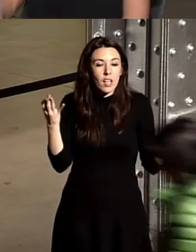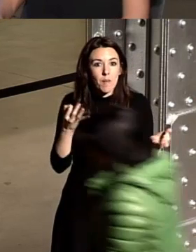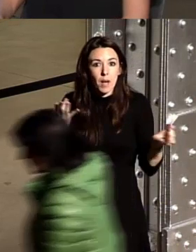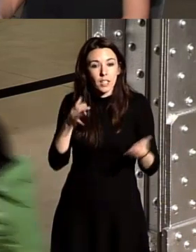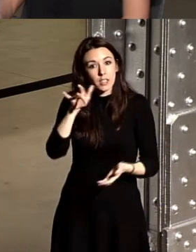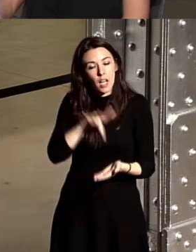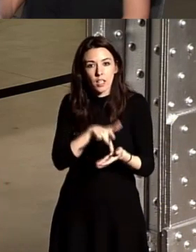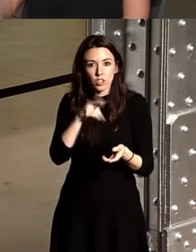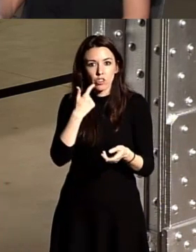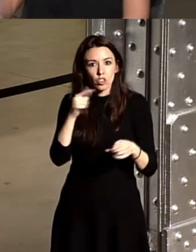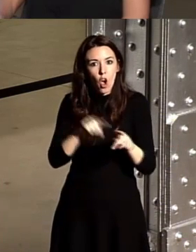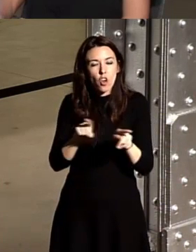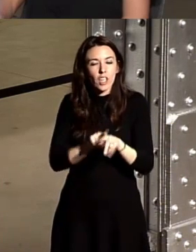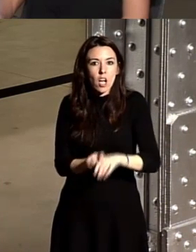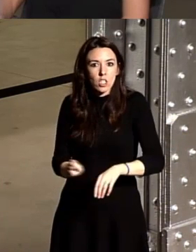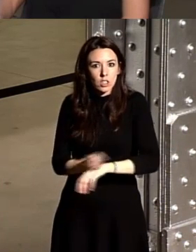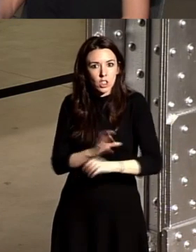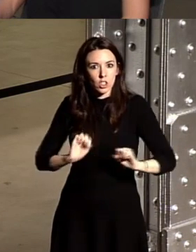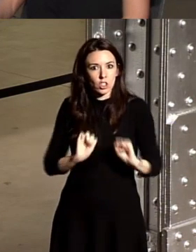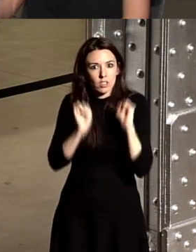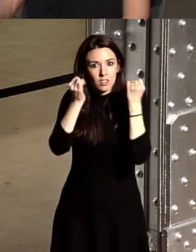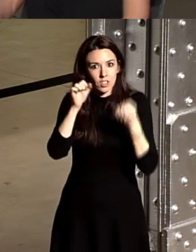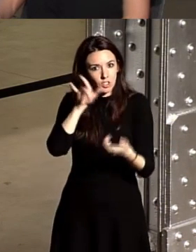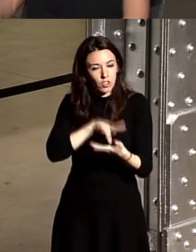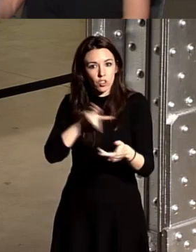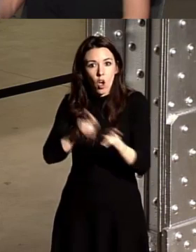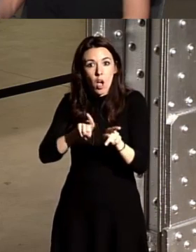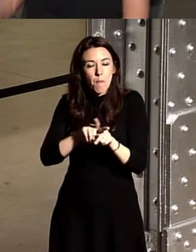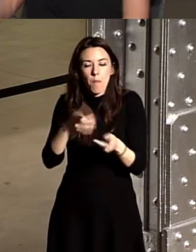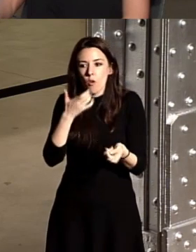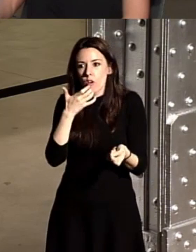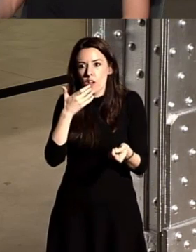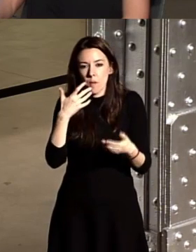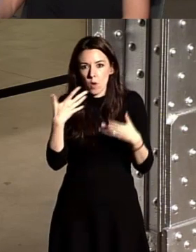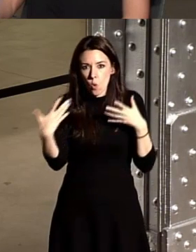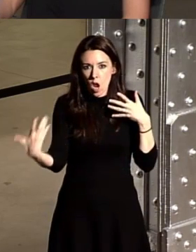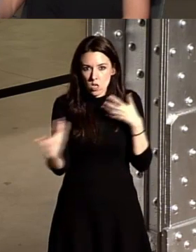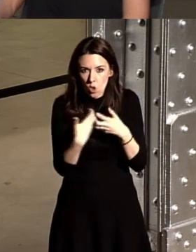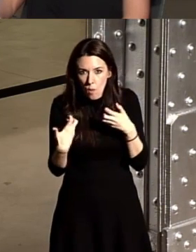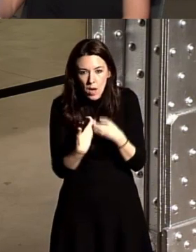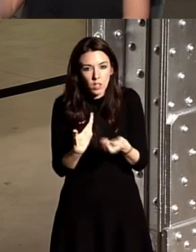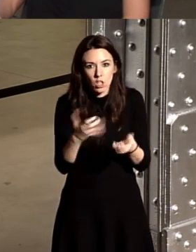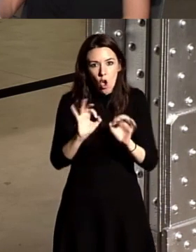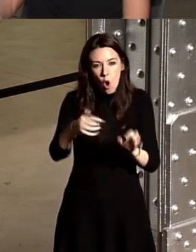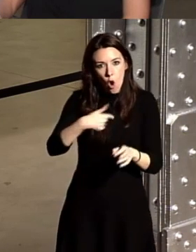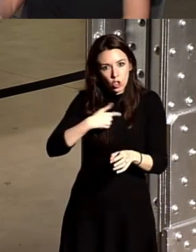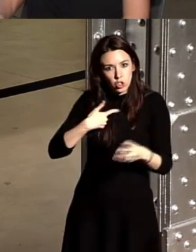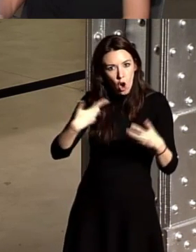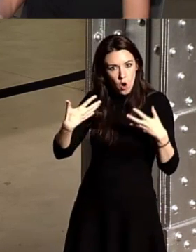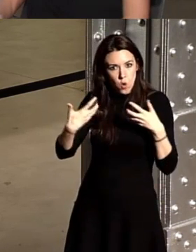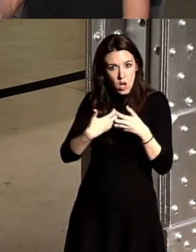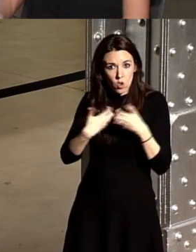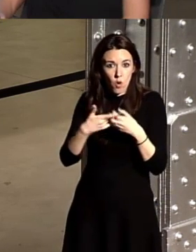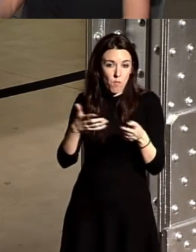la adrenalina sí está cuando uno está en el medio de combate, o cuando yo estoy en el medio de combate, como